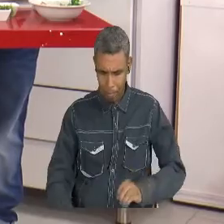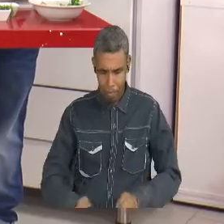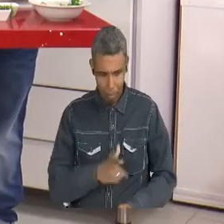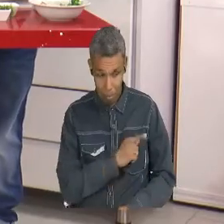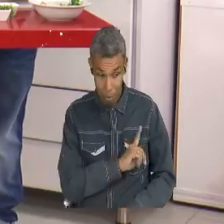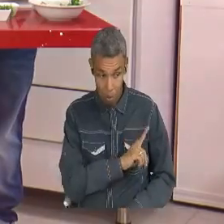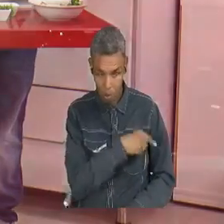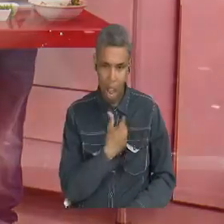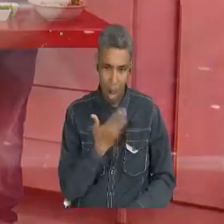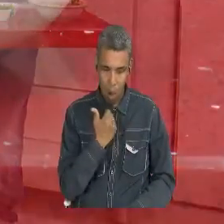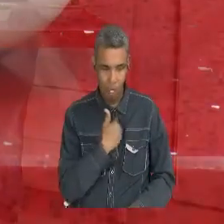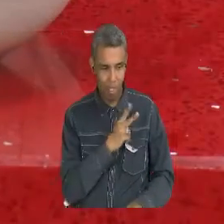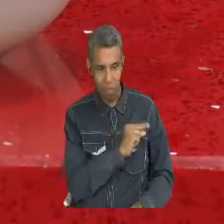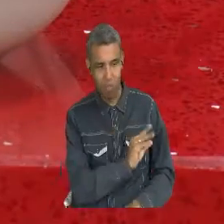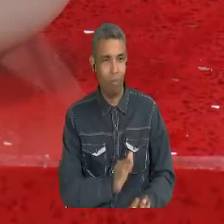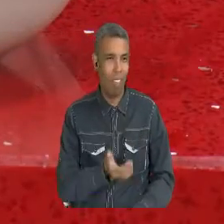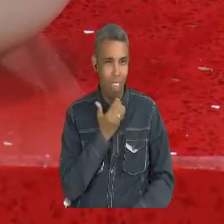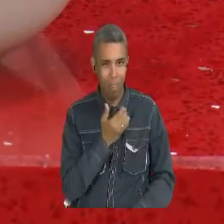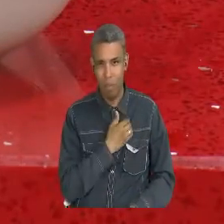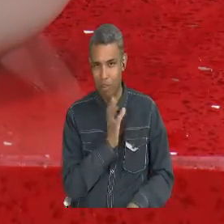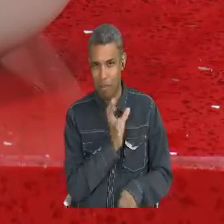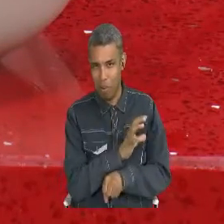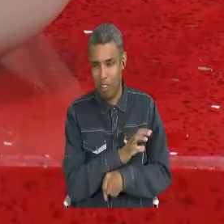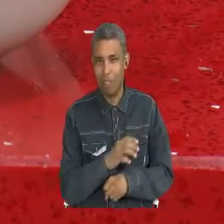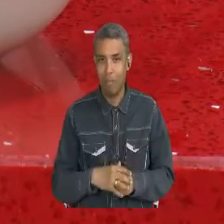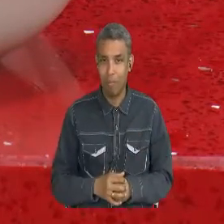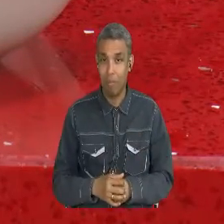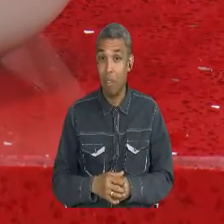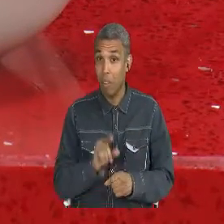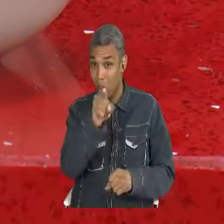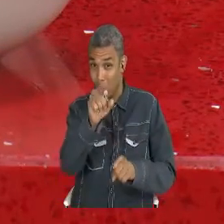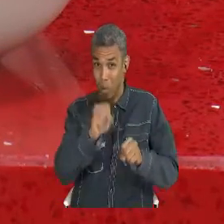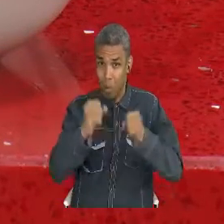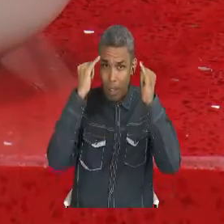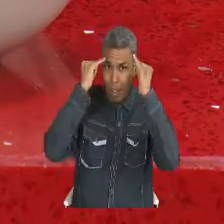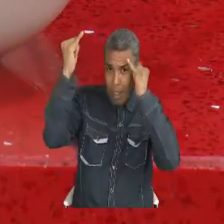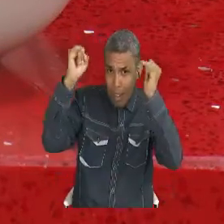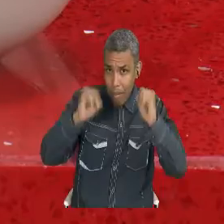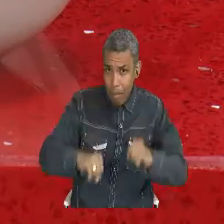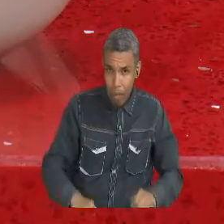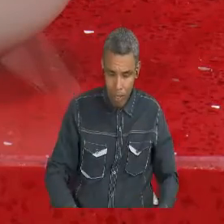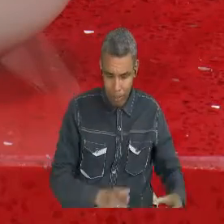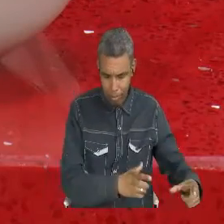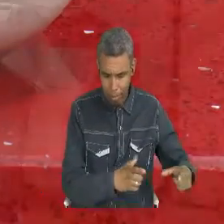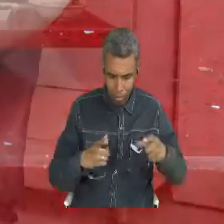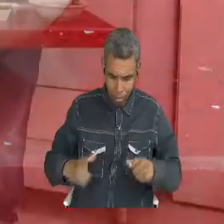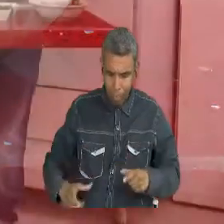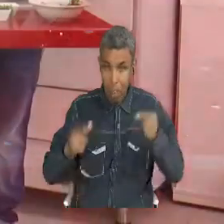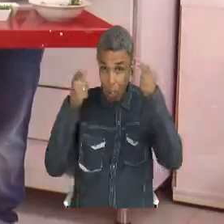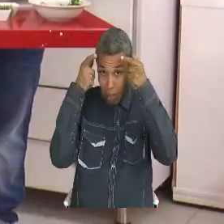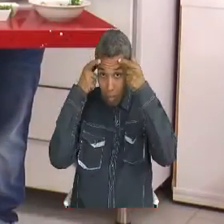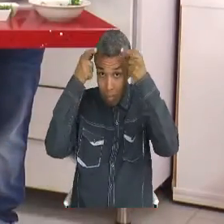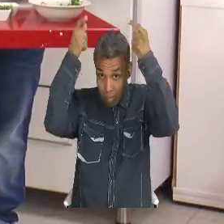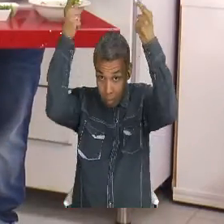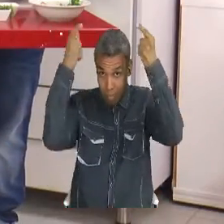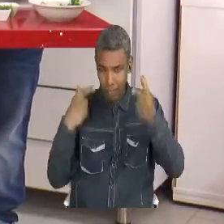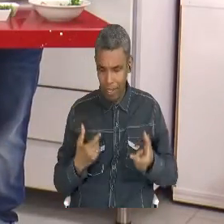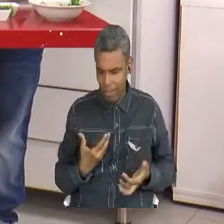si se inspira en el momento de servir, lo puede hacer libremente. Algo que tenemos los cocineros o personalmente yo es